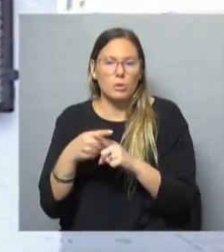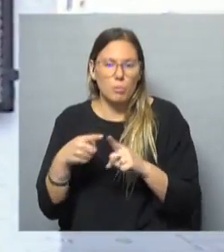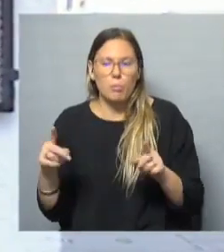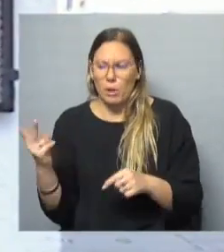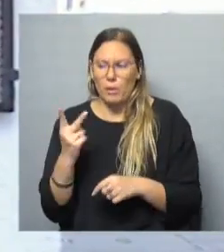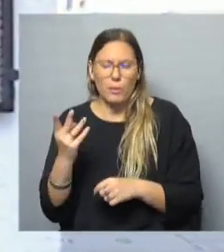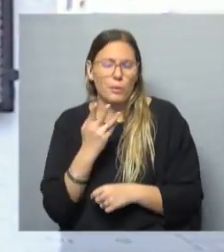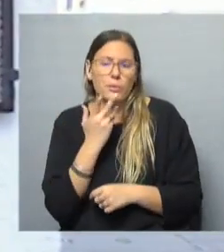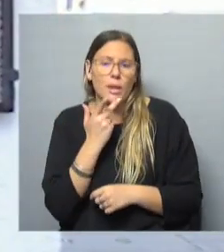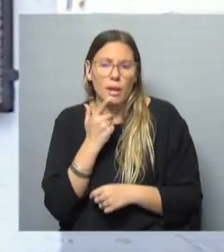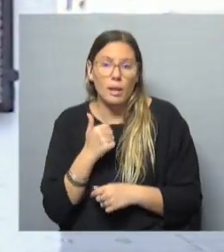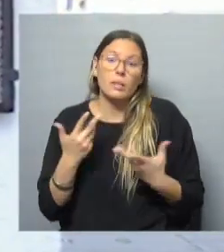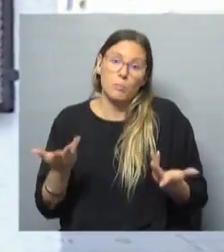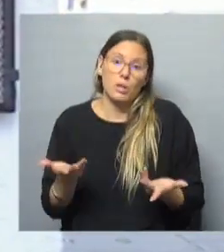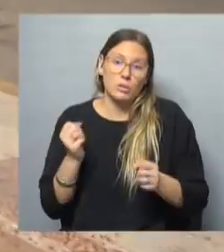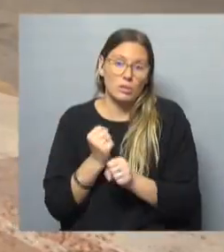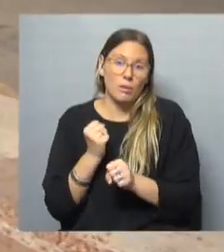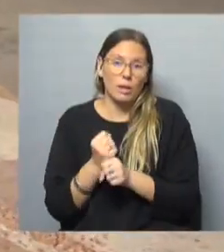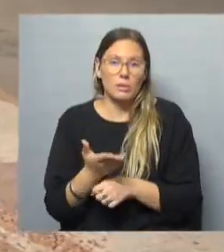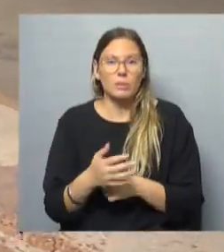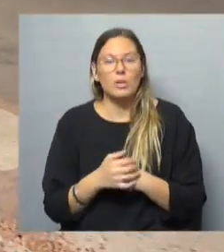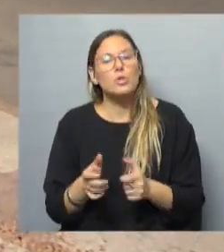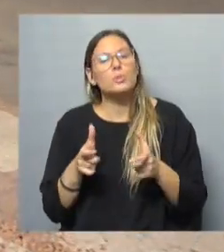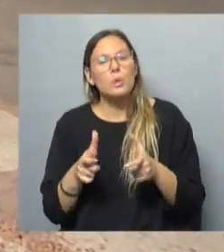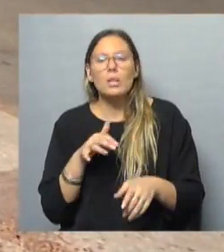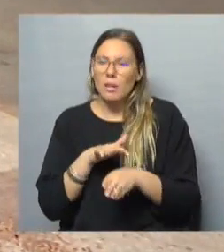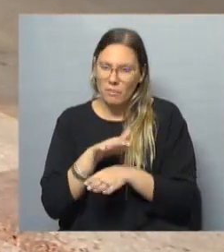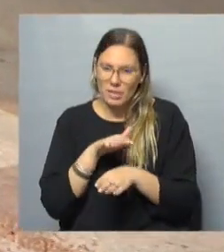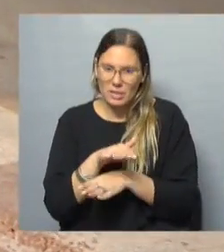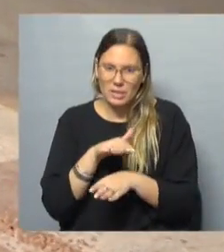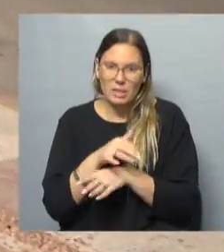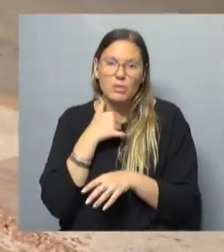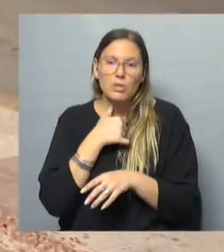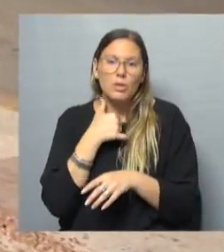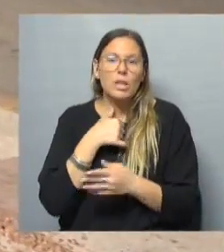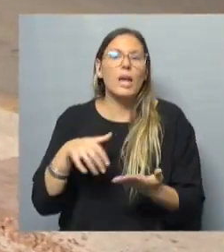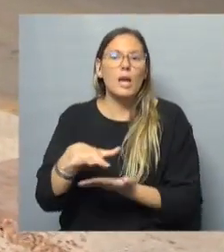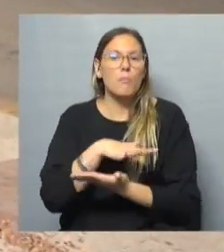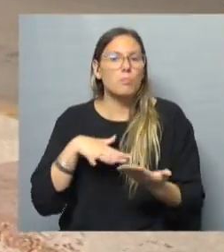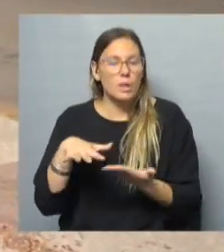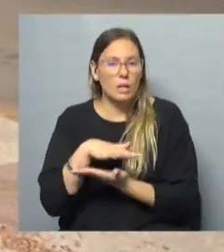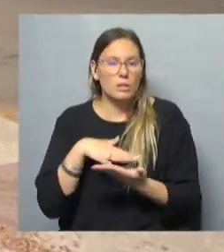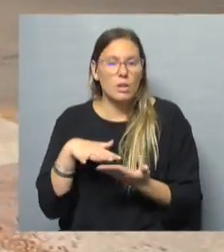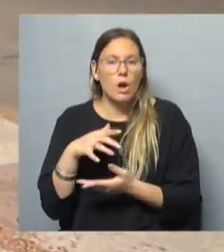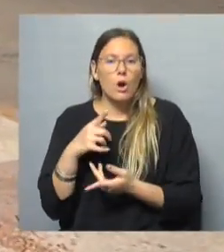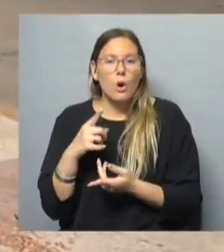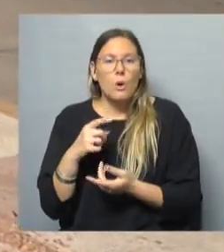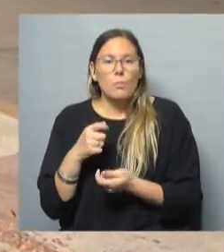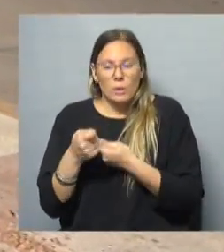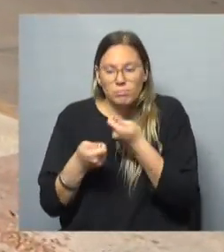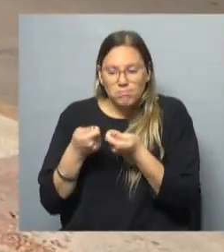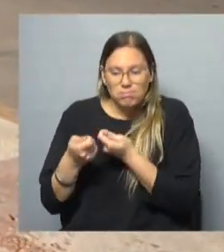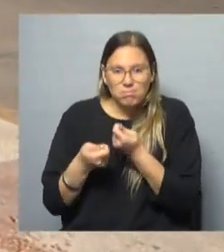el rubro y bueno, por eso estamos haciendo esto. Éxito, felicitaciones por el espacio, por haberle puesto